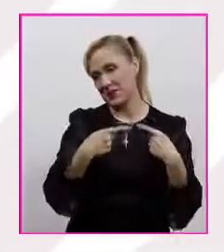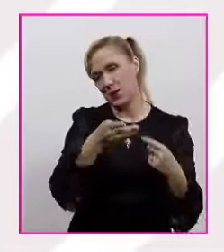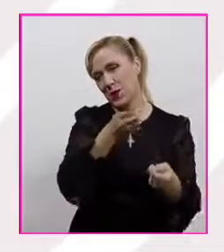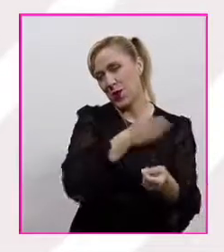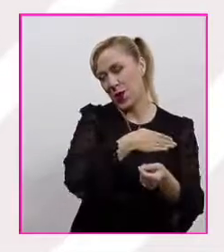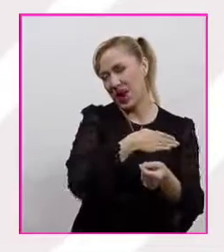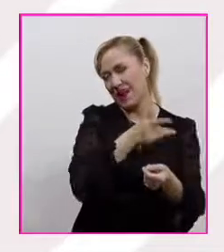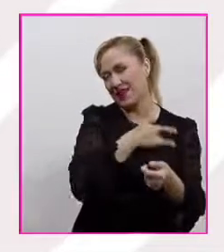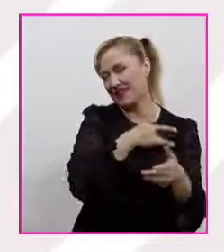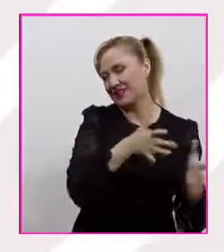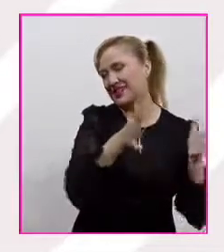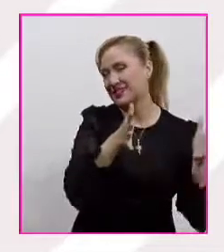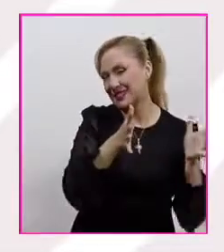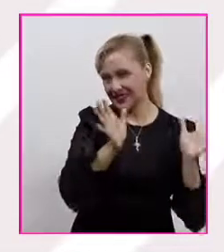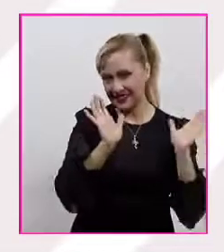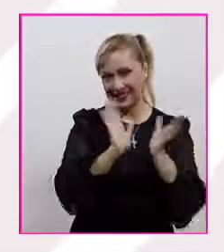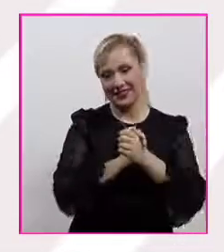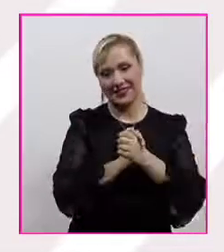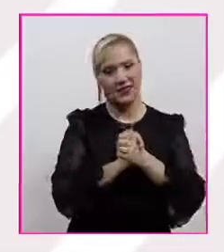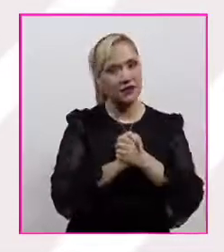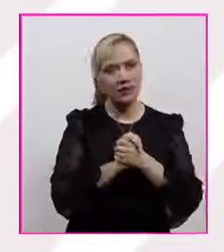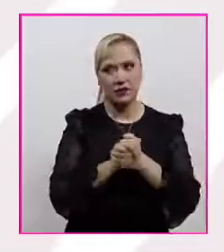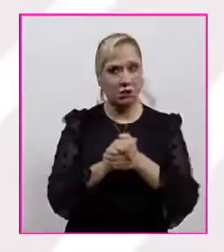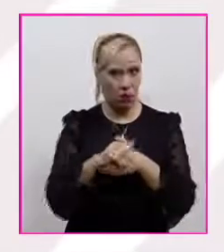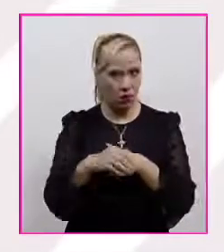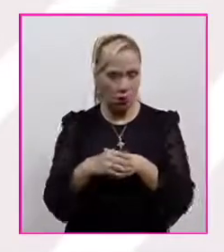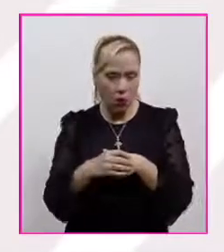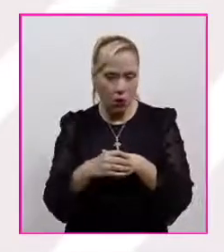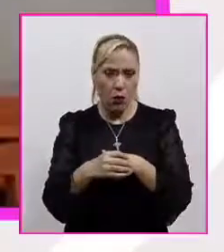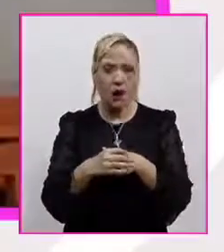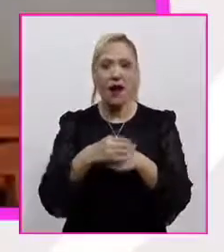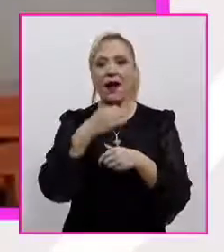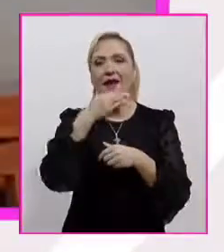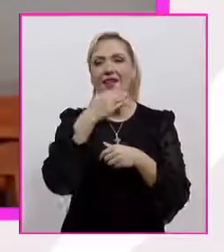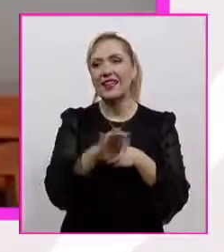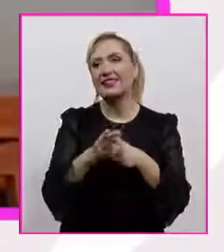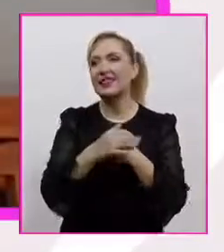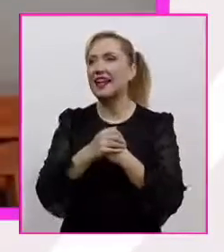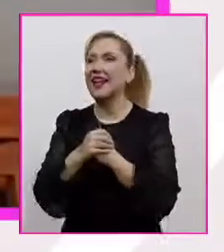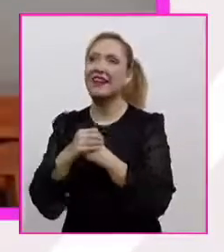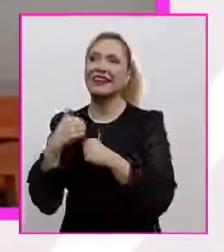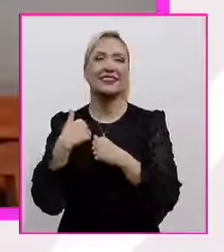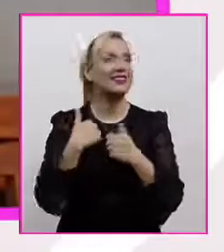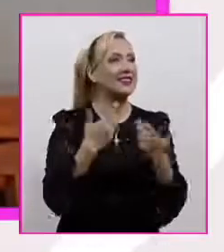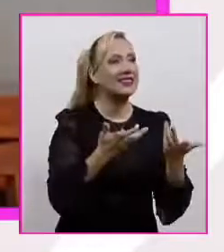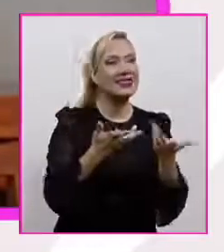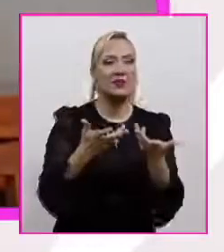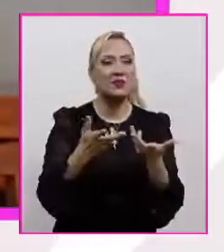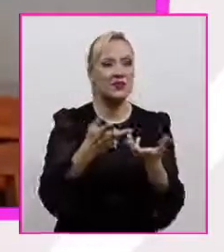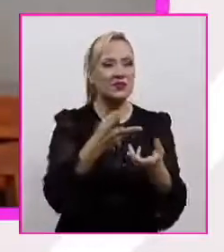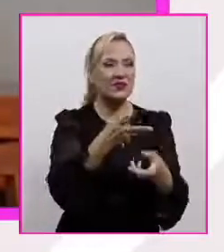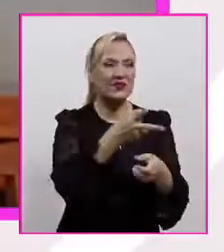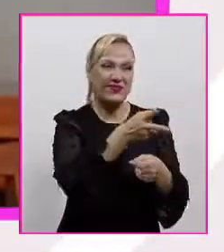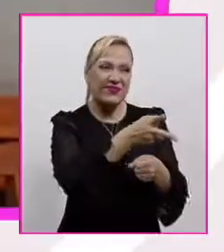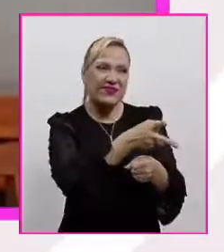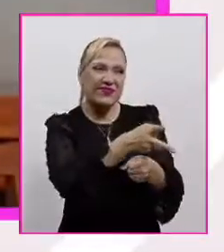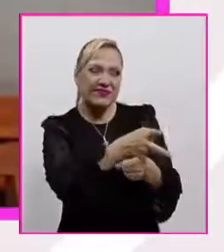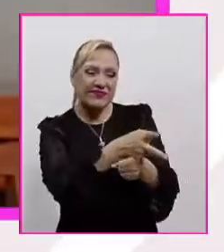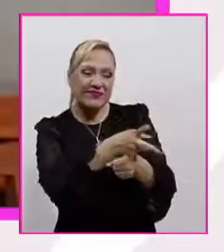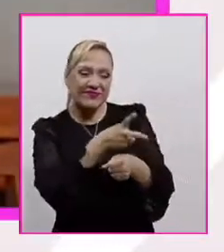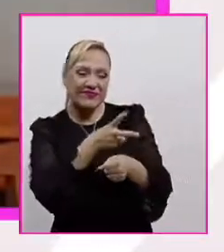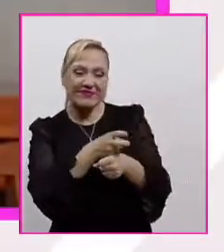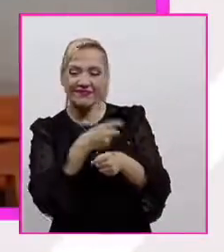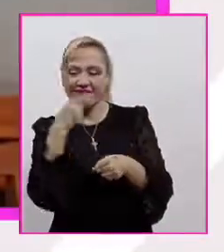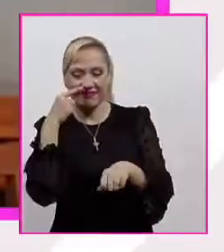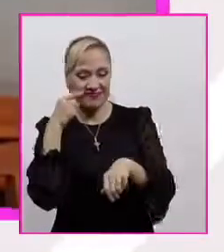si yo quisiera o no quisiera invitar a una fiesta a una persona que es de una raza que siento que es distinta a la mía. No, no